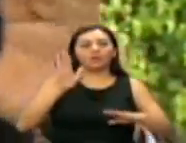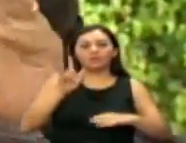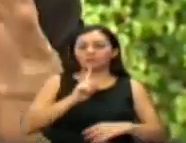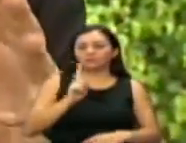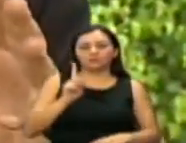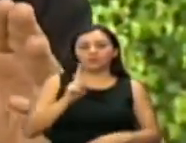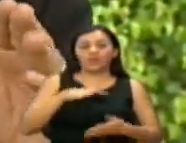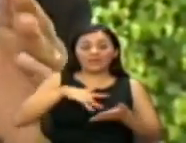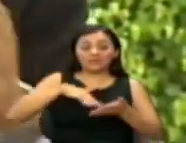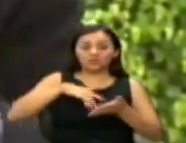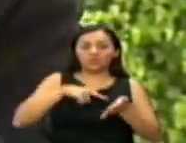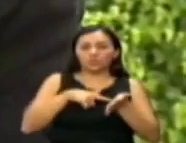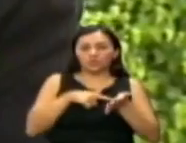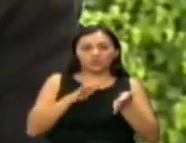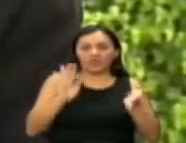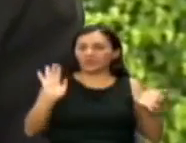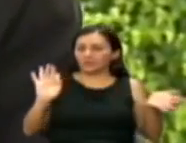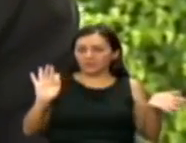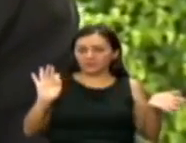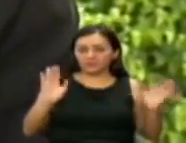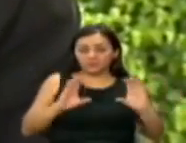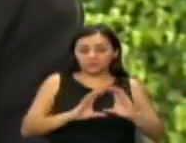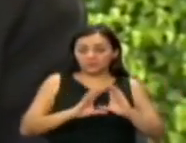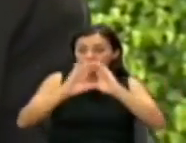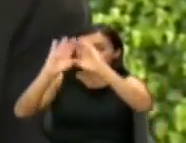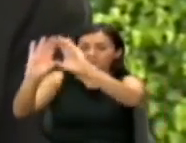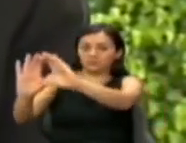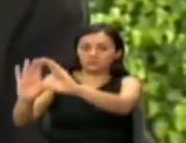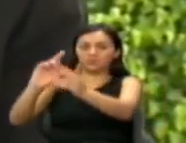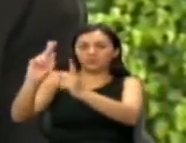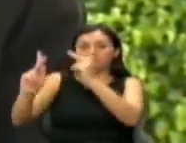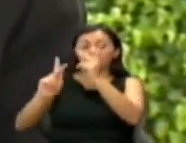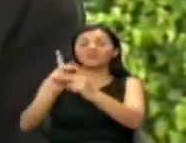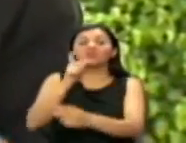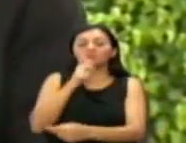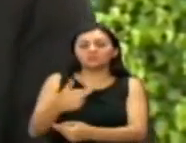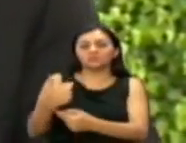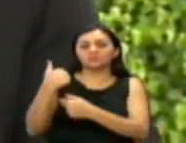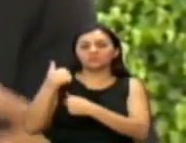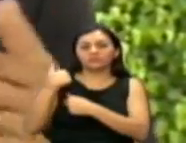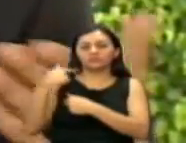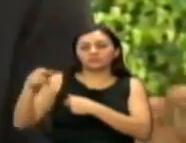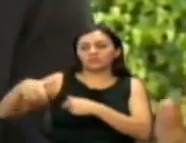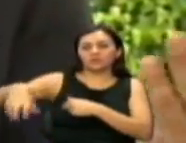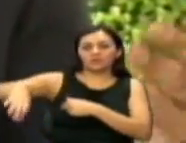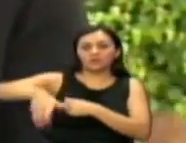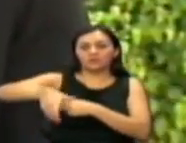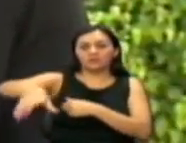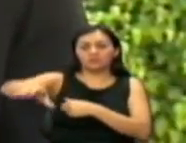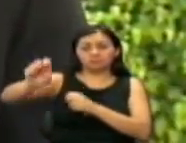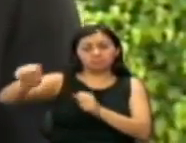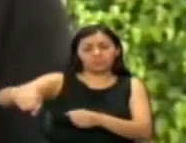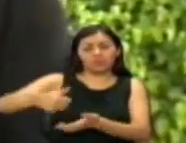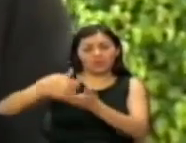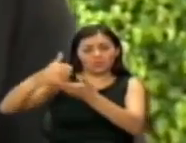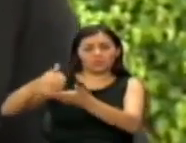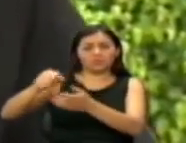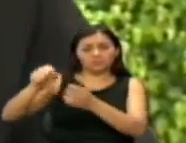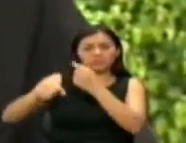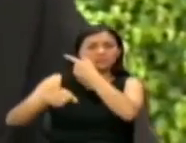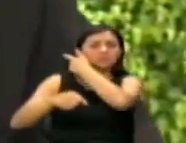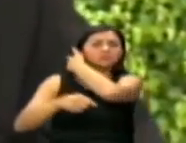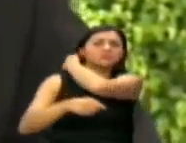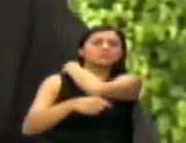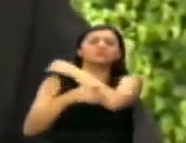No, los estudios. De acuerdo con la Constitución, la competencia de riego de los gobiernos provinciales. Por supuesto, estamos dispuestos a ayudar en todo. No sé